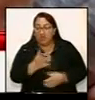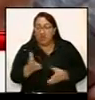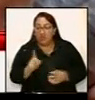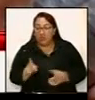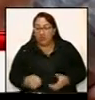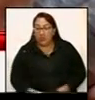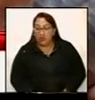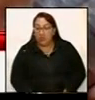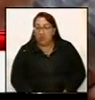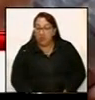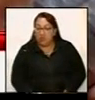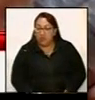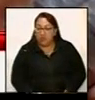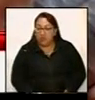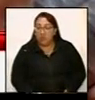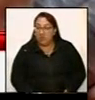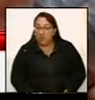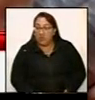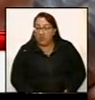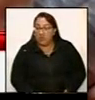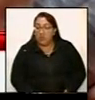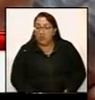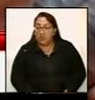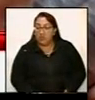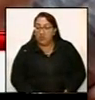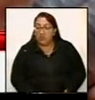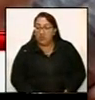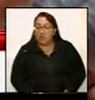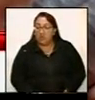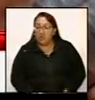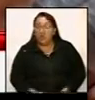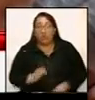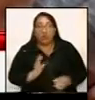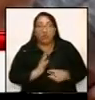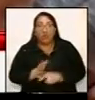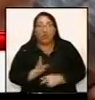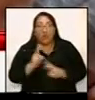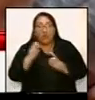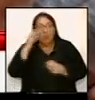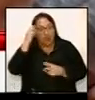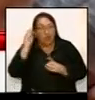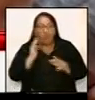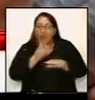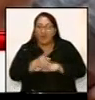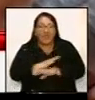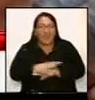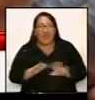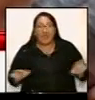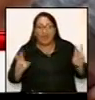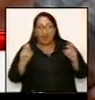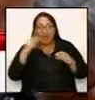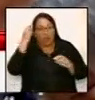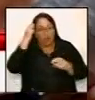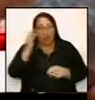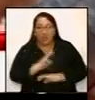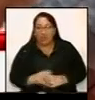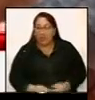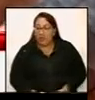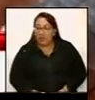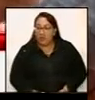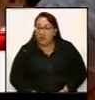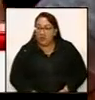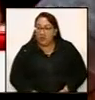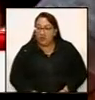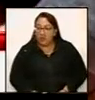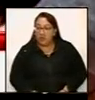sino justamente para no involucrarlos políticamente. Ese es el tema, no se pueden involucrar en el ámbito político. Y esa restricción